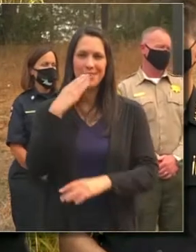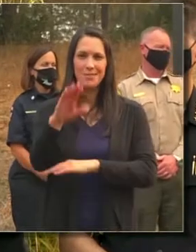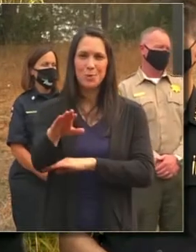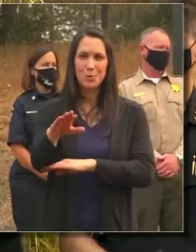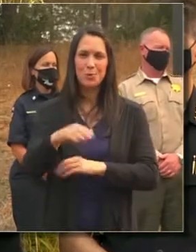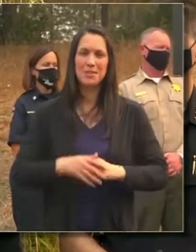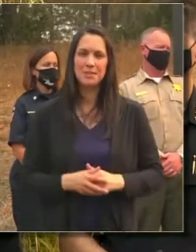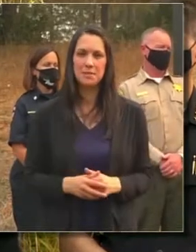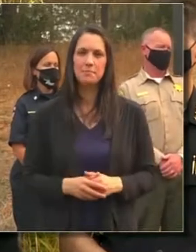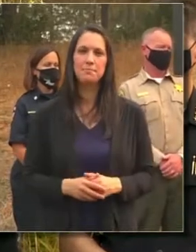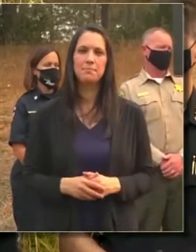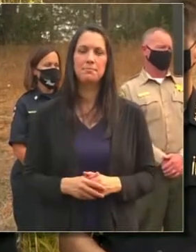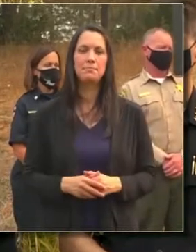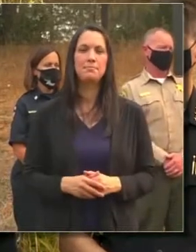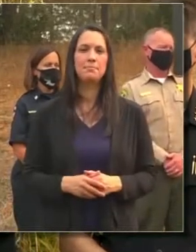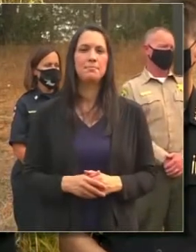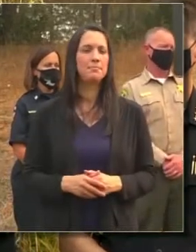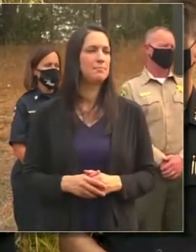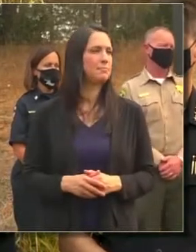buenas tardes